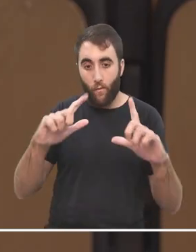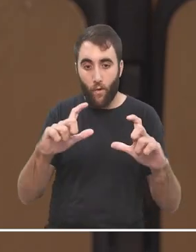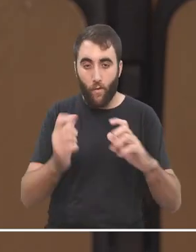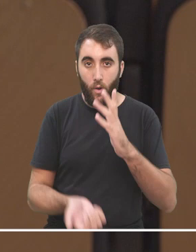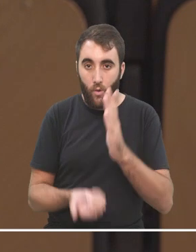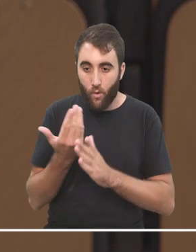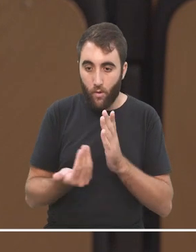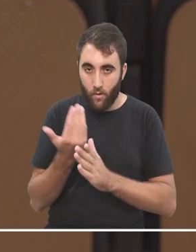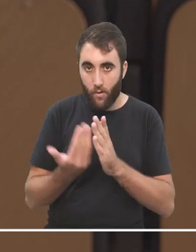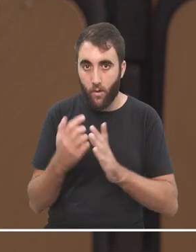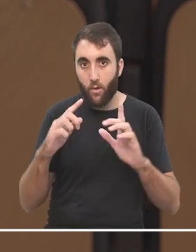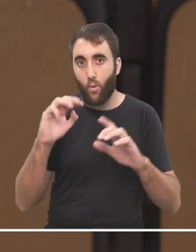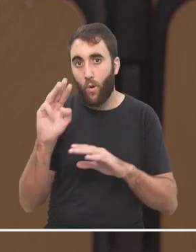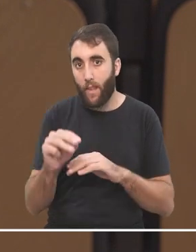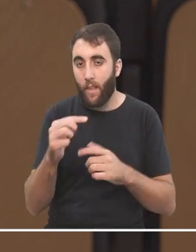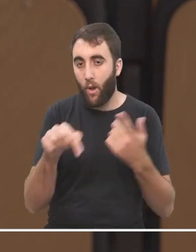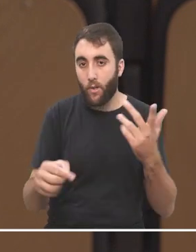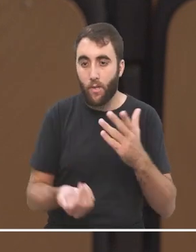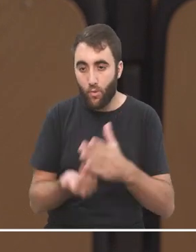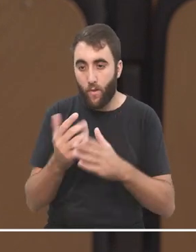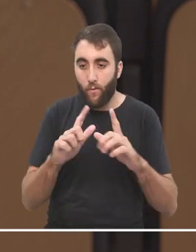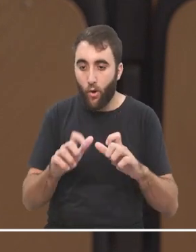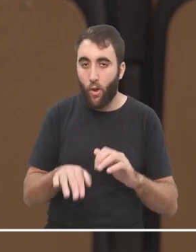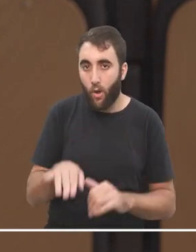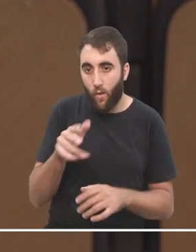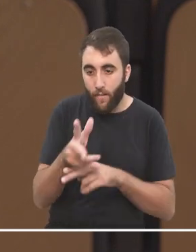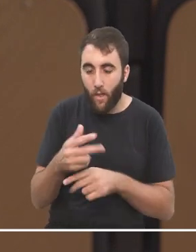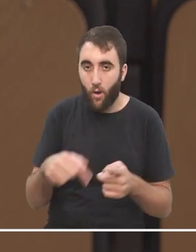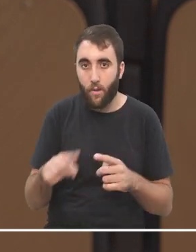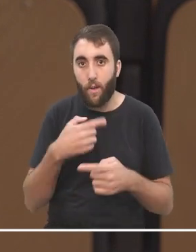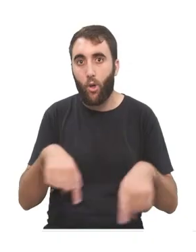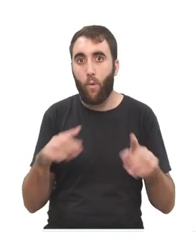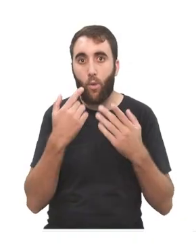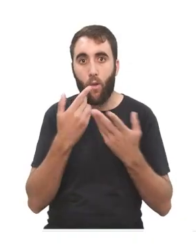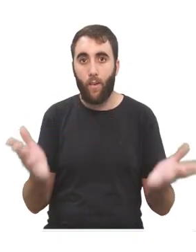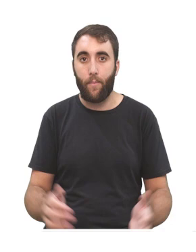la publican en plataformas digitales para que todo el mundo la vea.